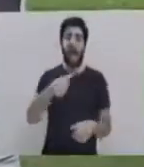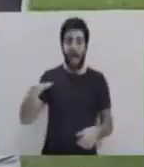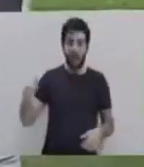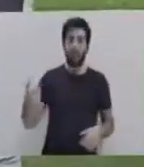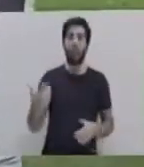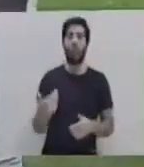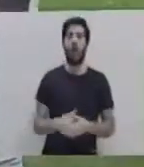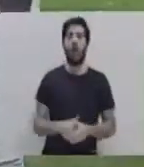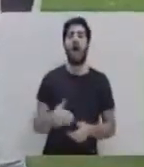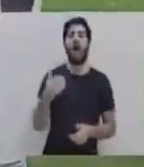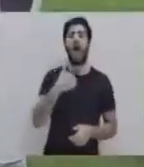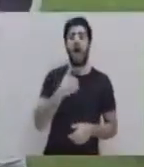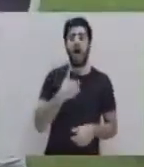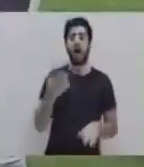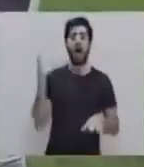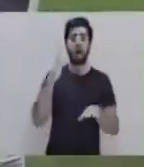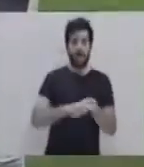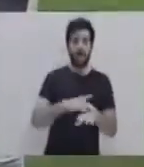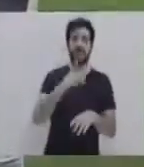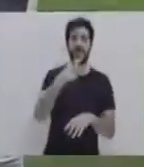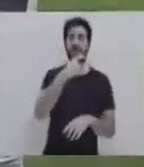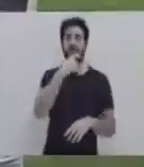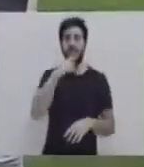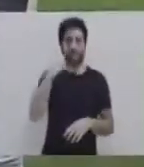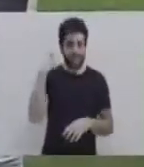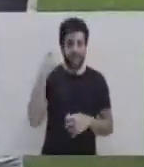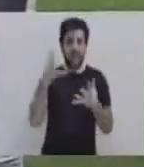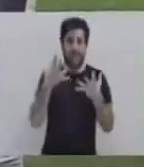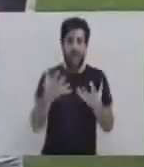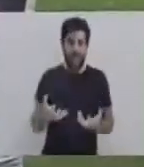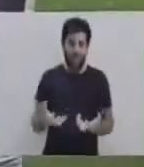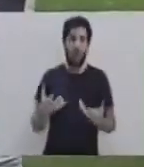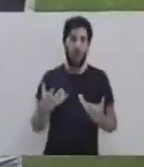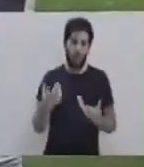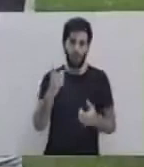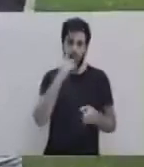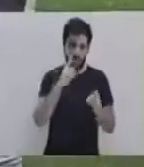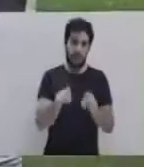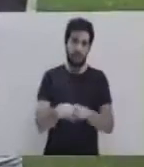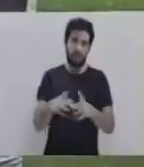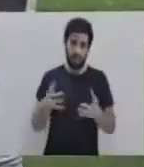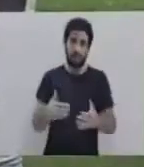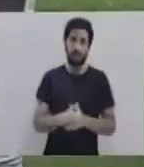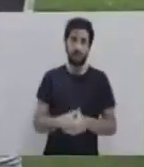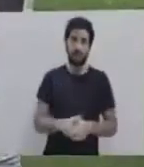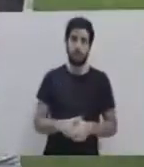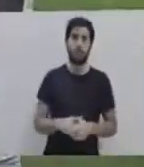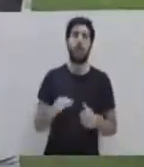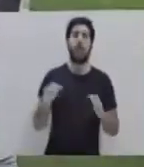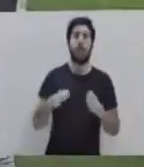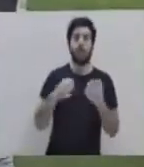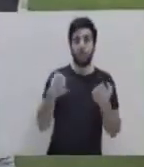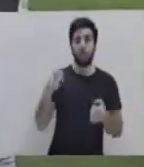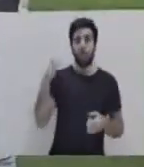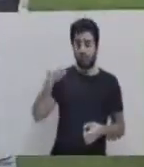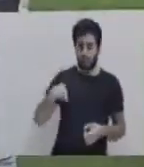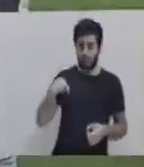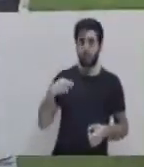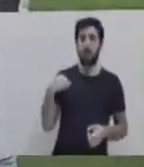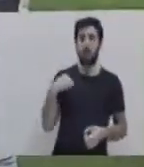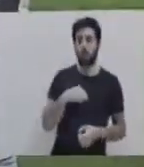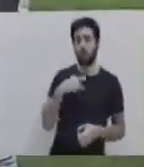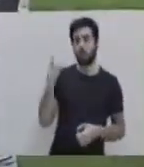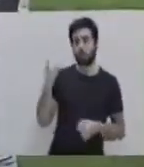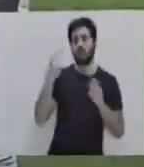inundaciones y hay más sequía todavía en otros lados. Entonces, este fenómeno es al que nosotros le